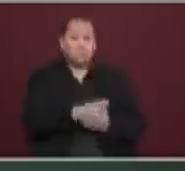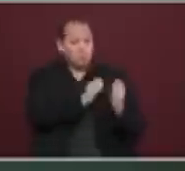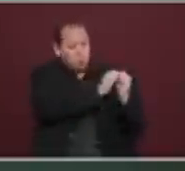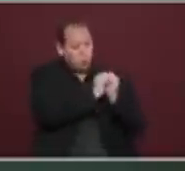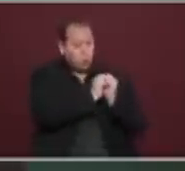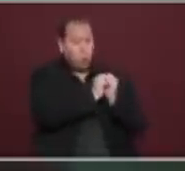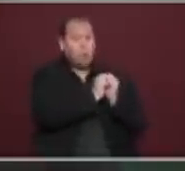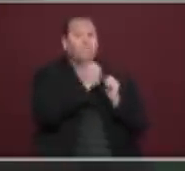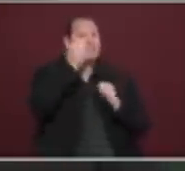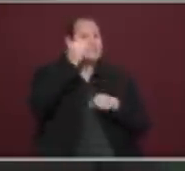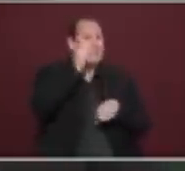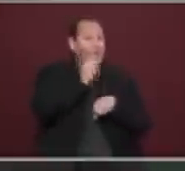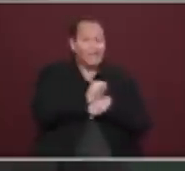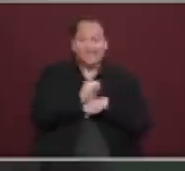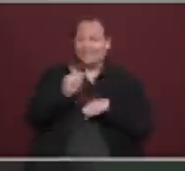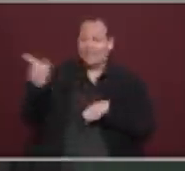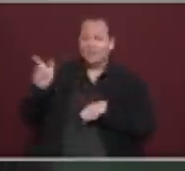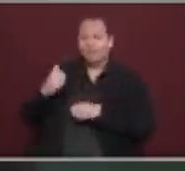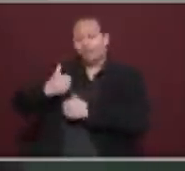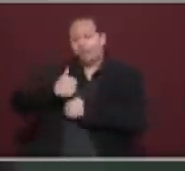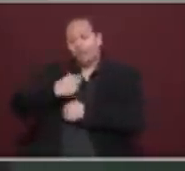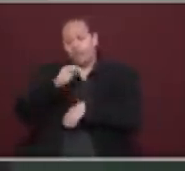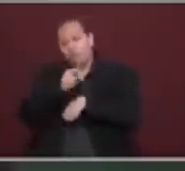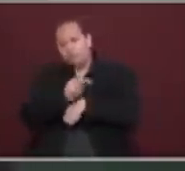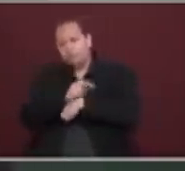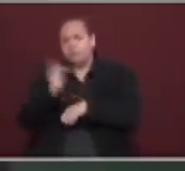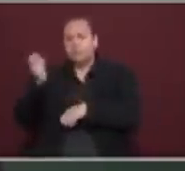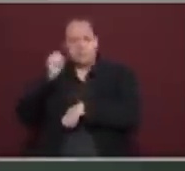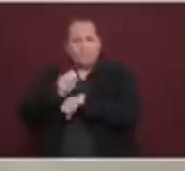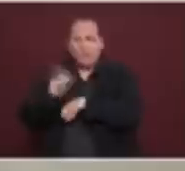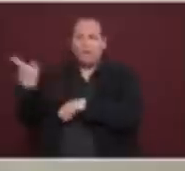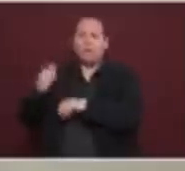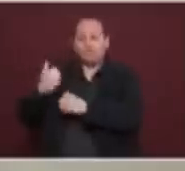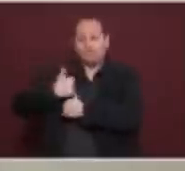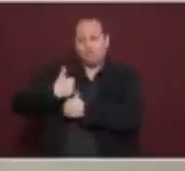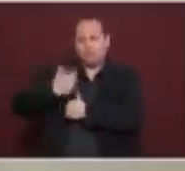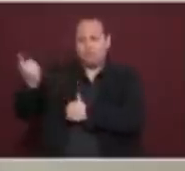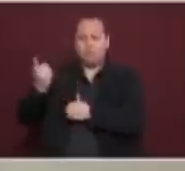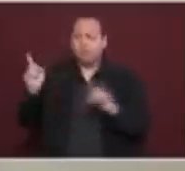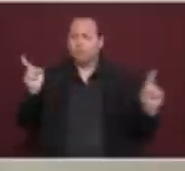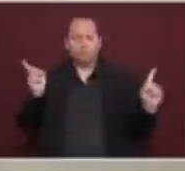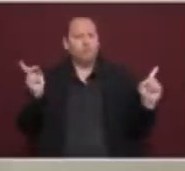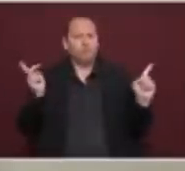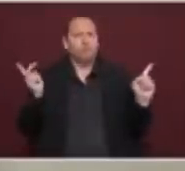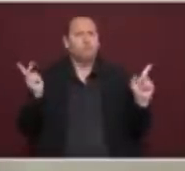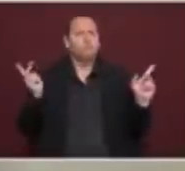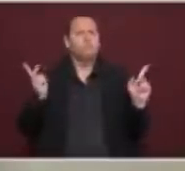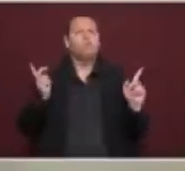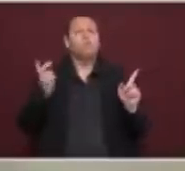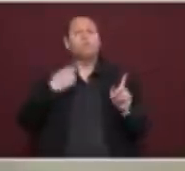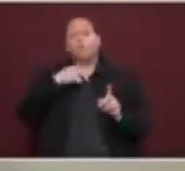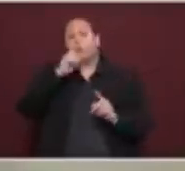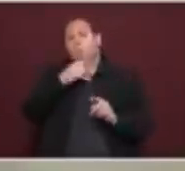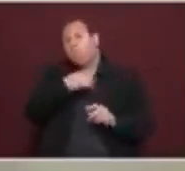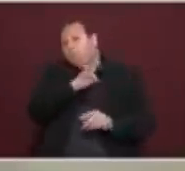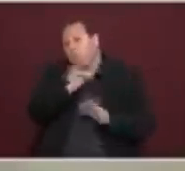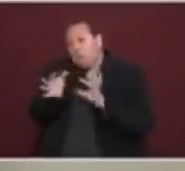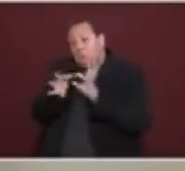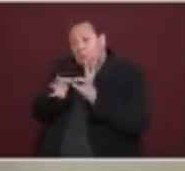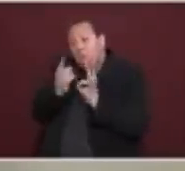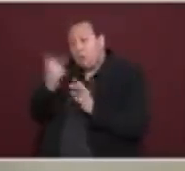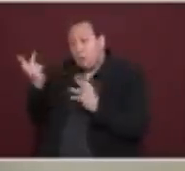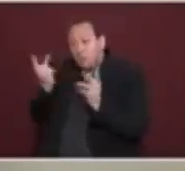secretario de la defensa y el secretario de seguridad pública que me acompañan aquí yo puedo decirles